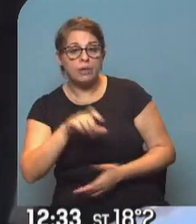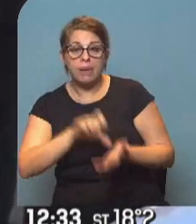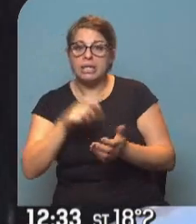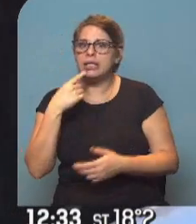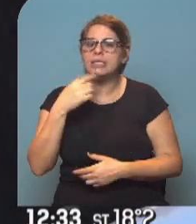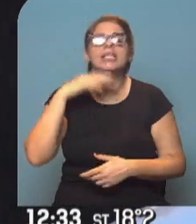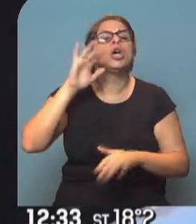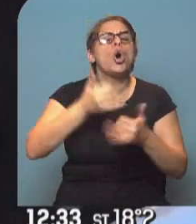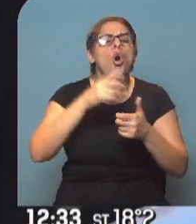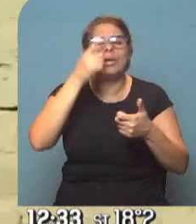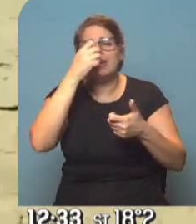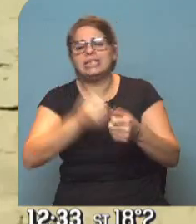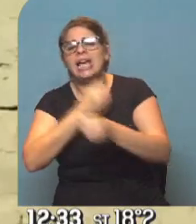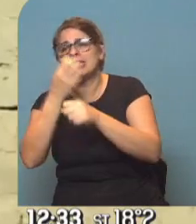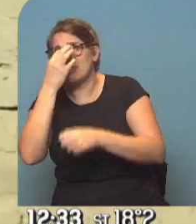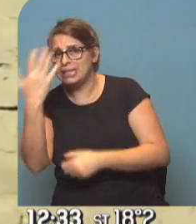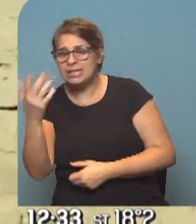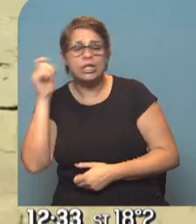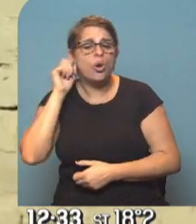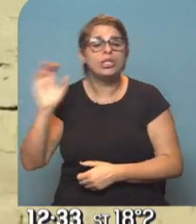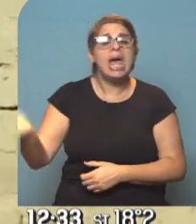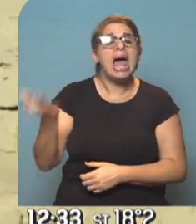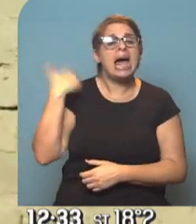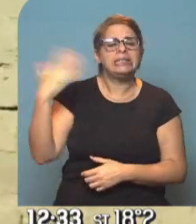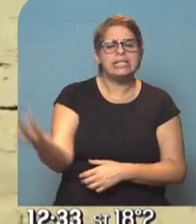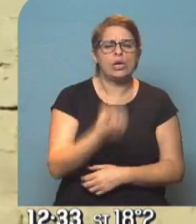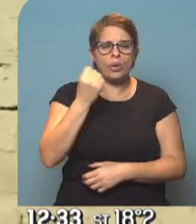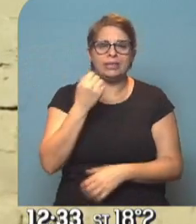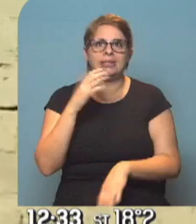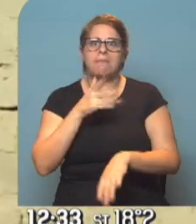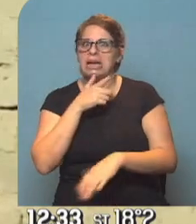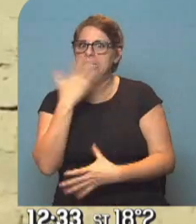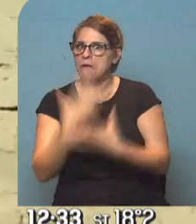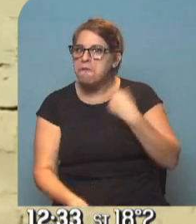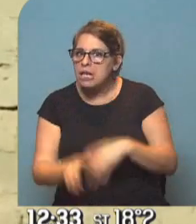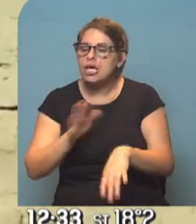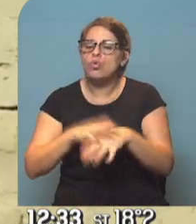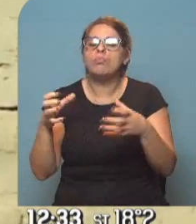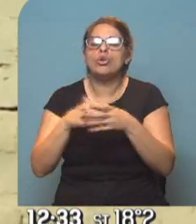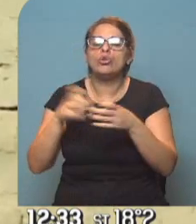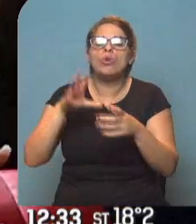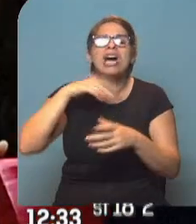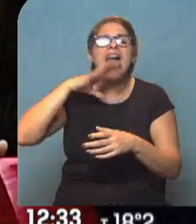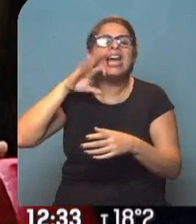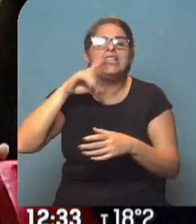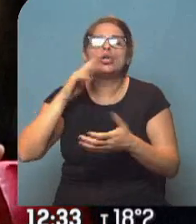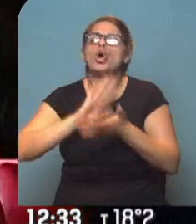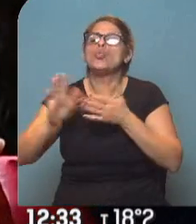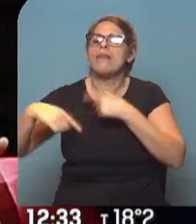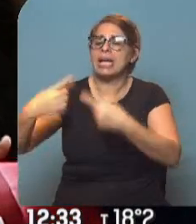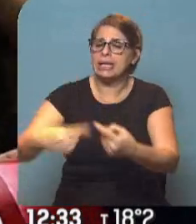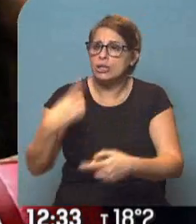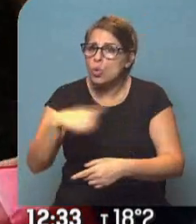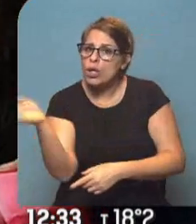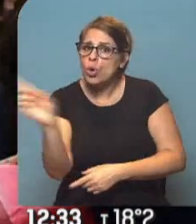20 y 25 años fueron secuestrados, al parecer por un error, por miembros del cártel Jalisco Nueva Generación, cuando